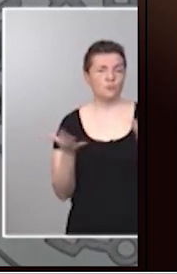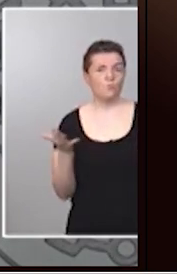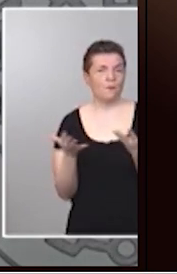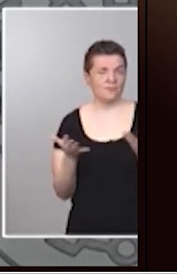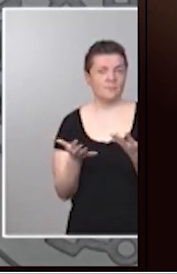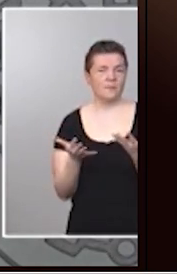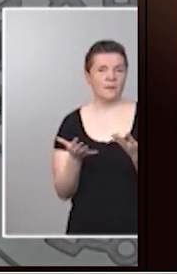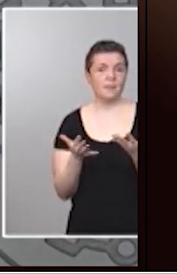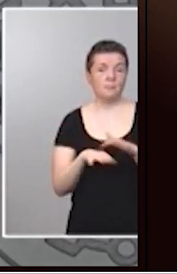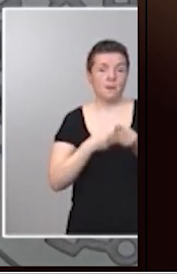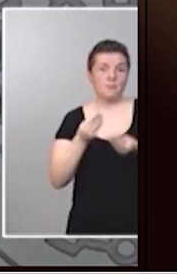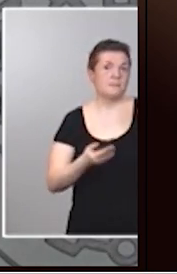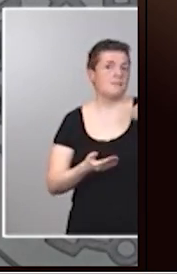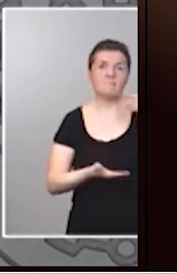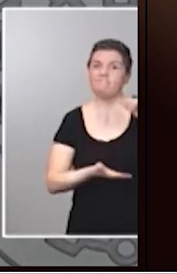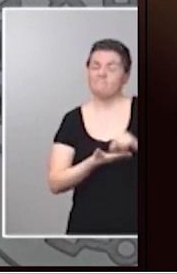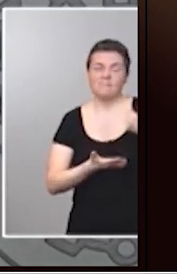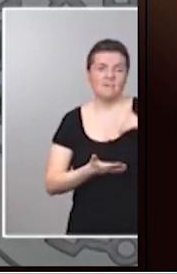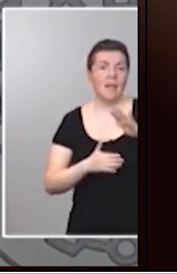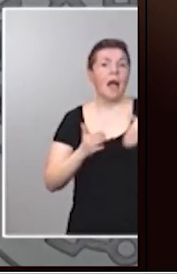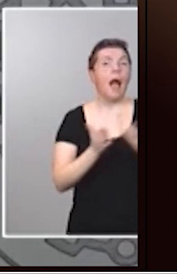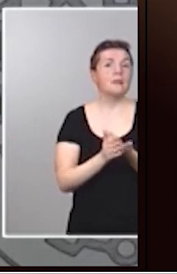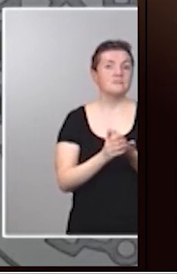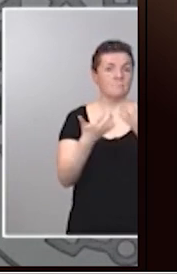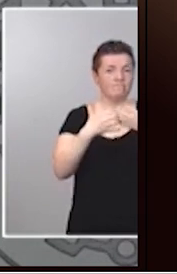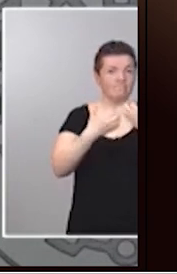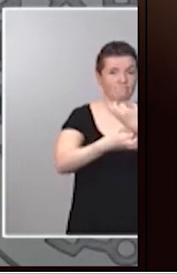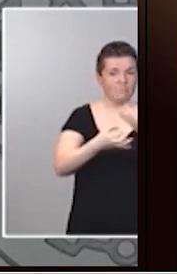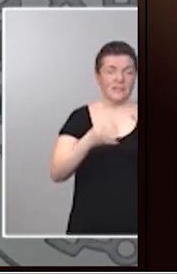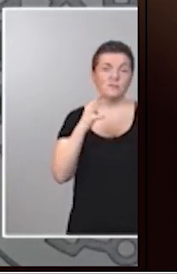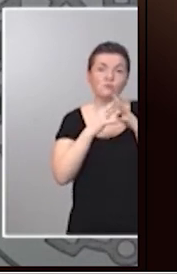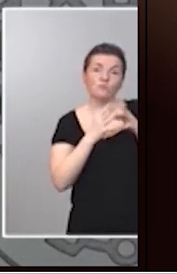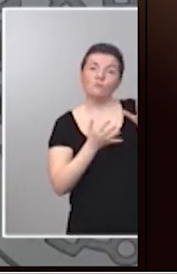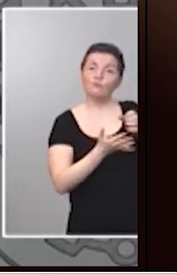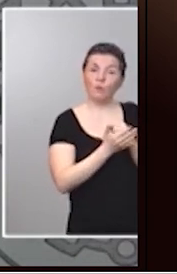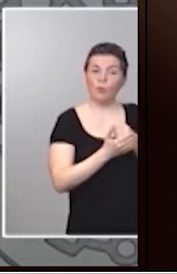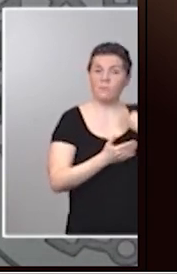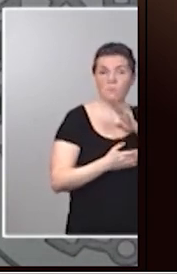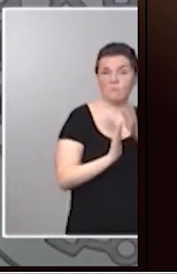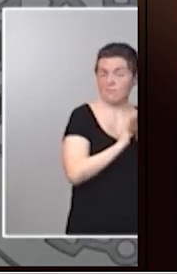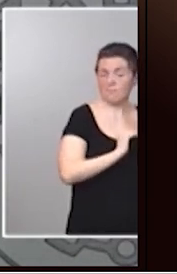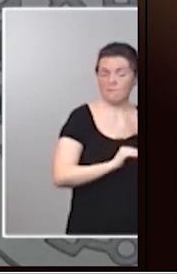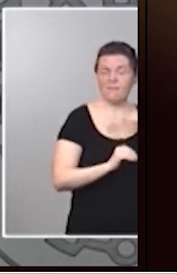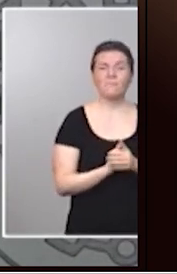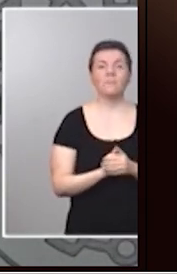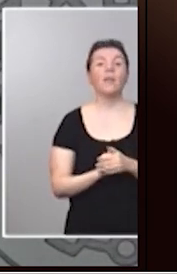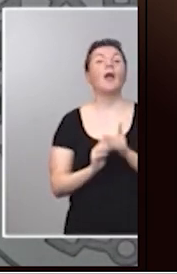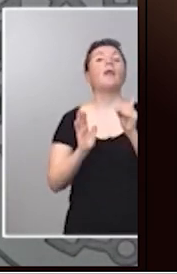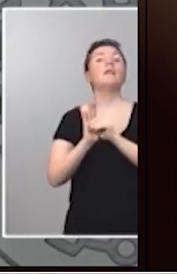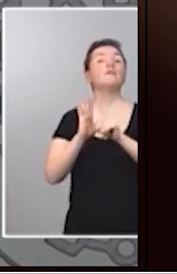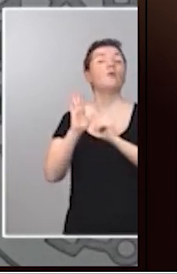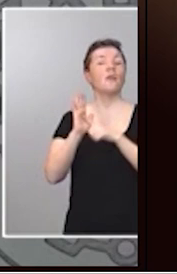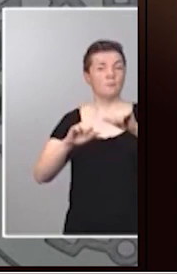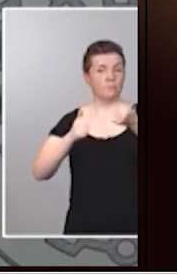aplicación inmediata hasta que surtan efecto todas las estructurales que ella mismo ha explicado el decreto ley que hoy aprueba el gobierno